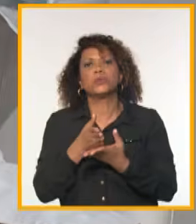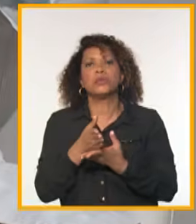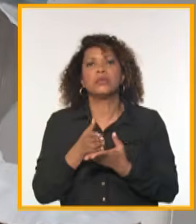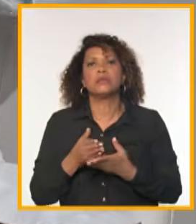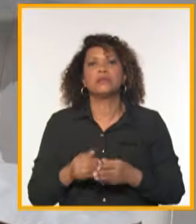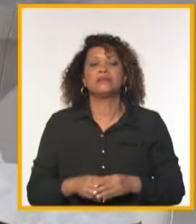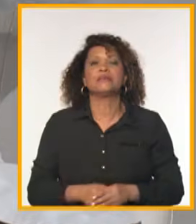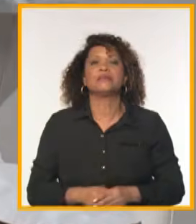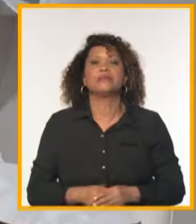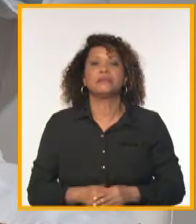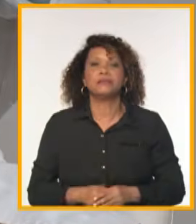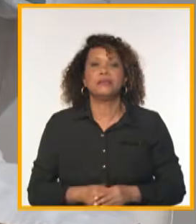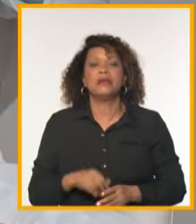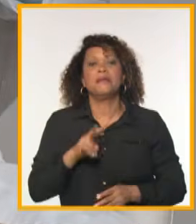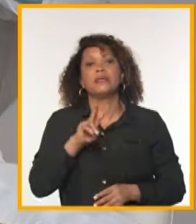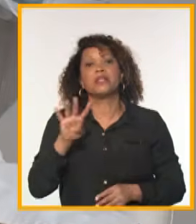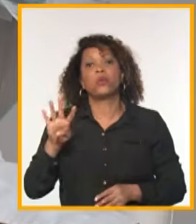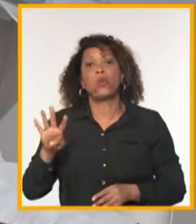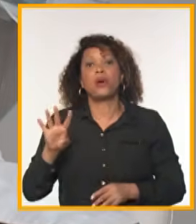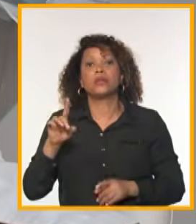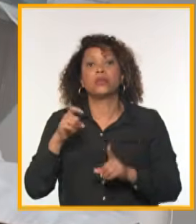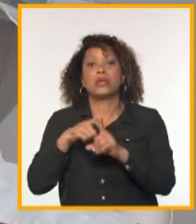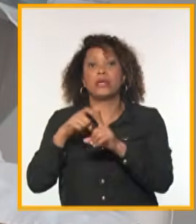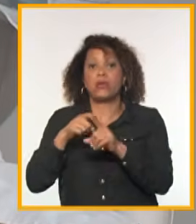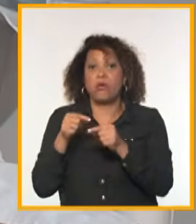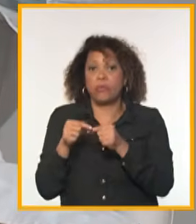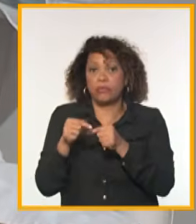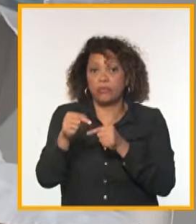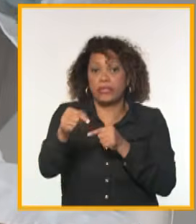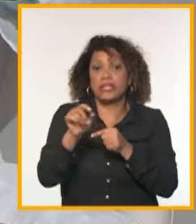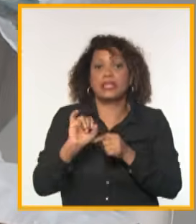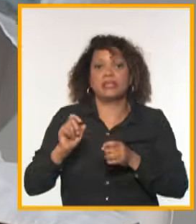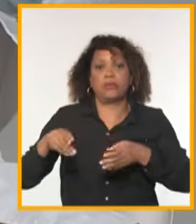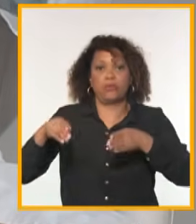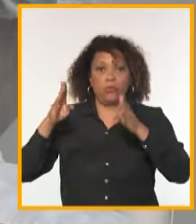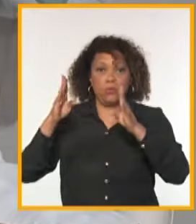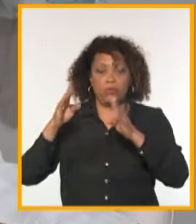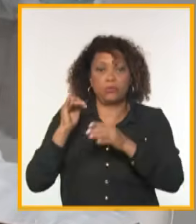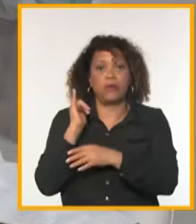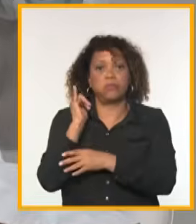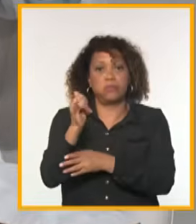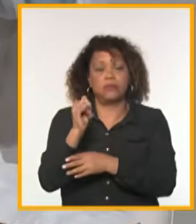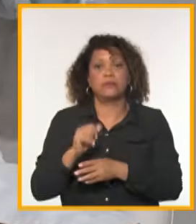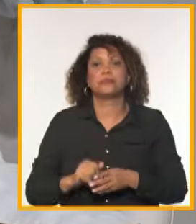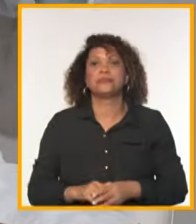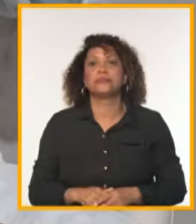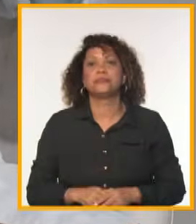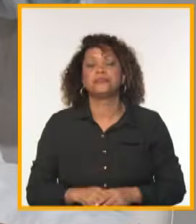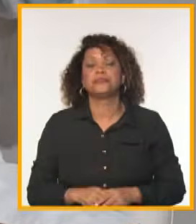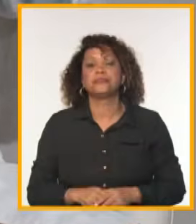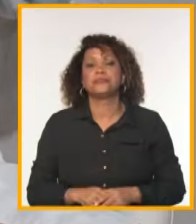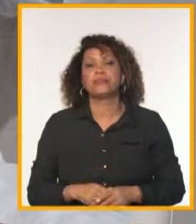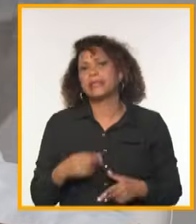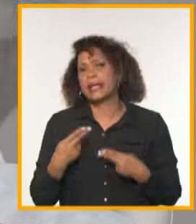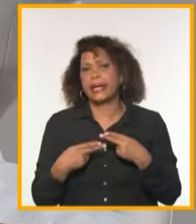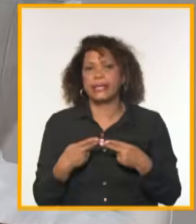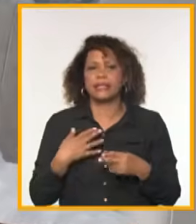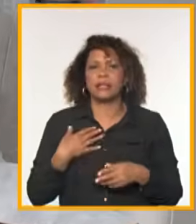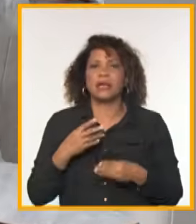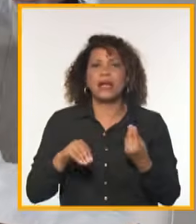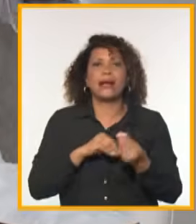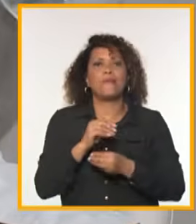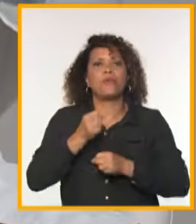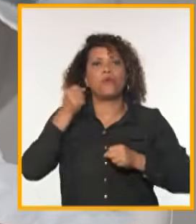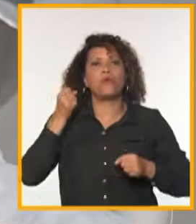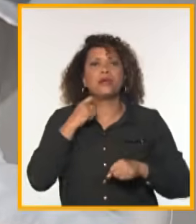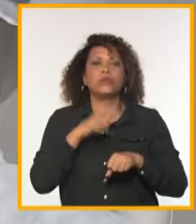que estaba a 24 kilómetros del instituto. Allí el cambio de guardia se hacía a